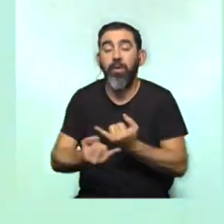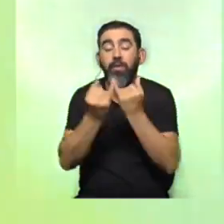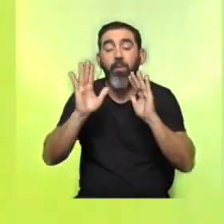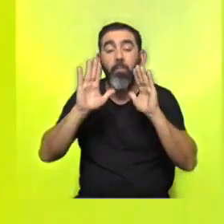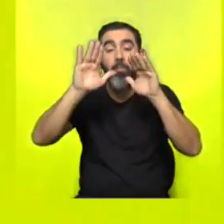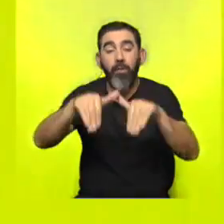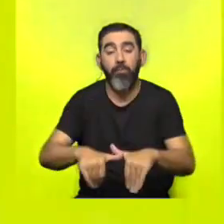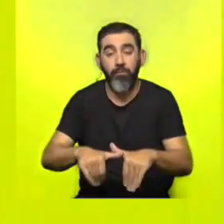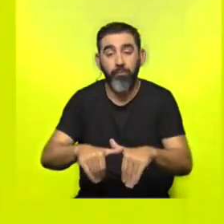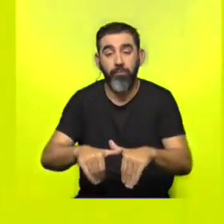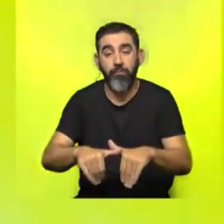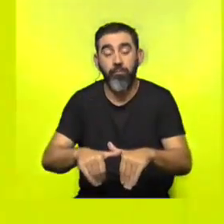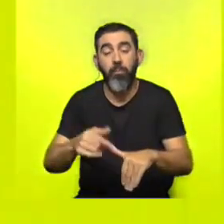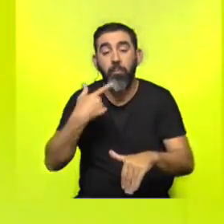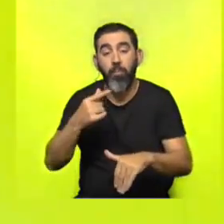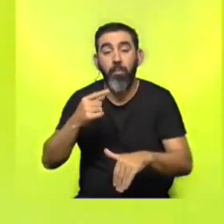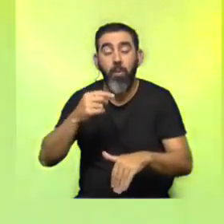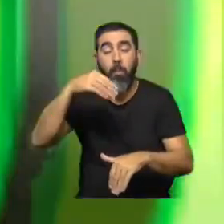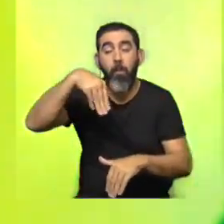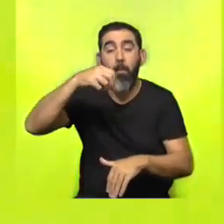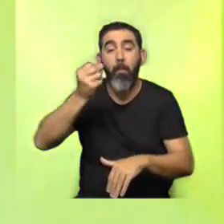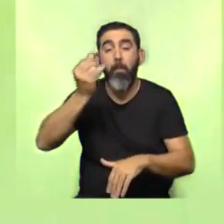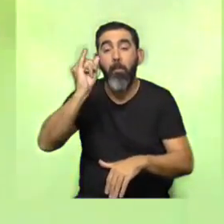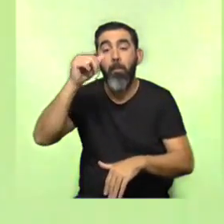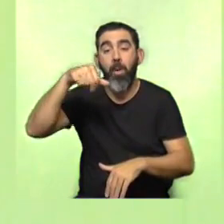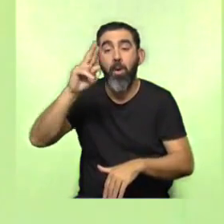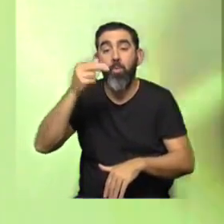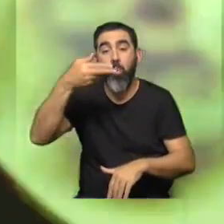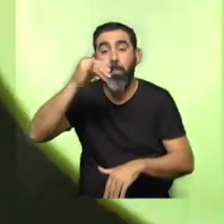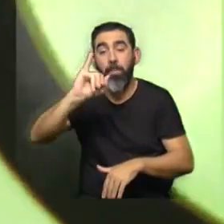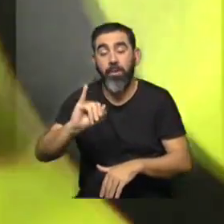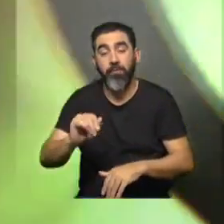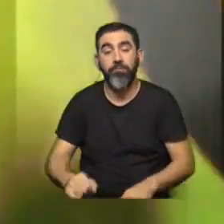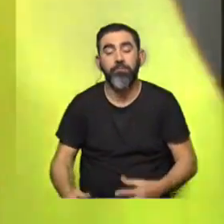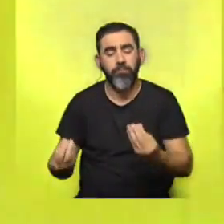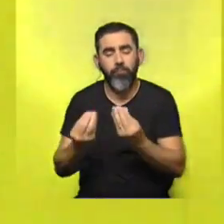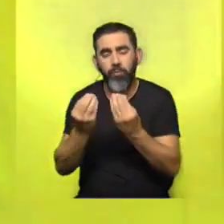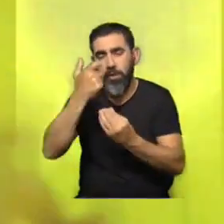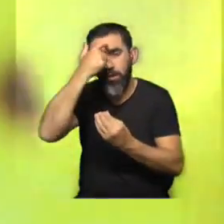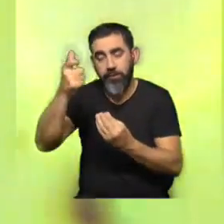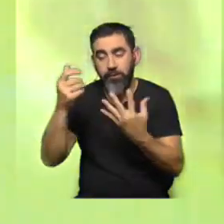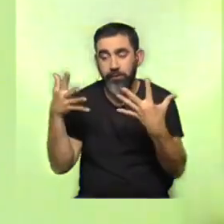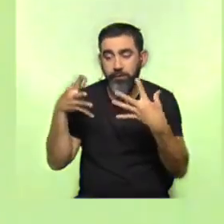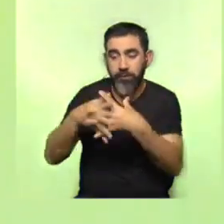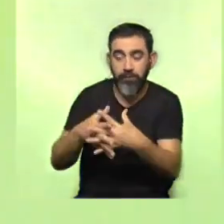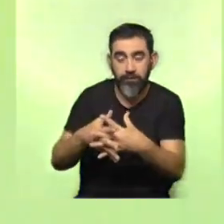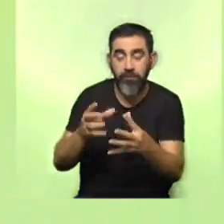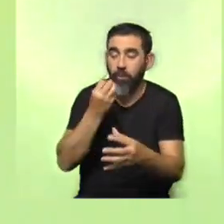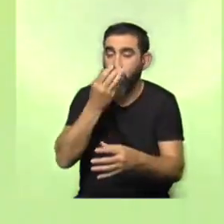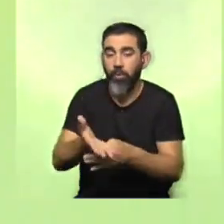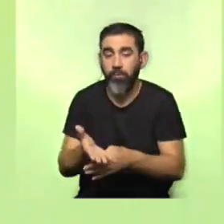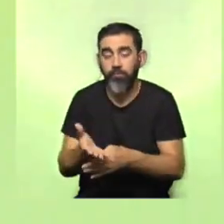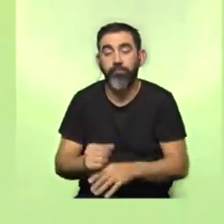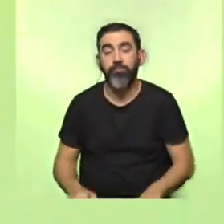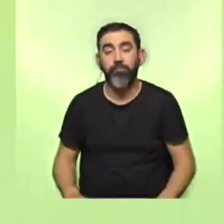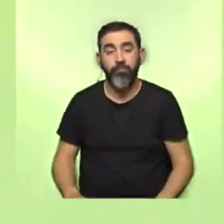Patrimonio, por ejemplo, en el sendero del Mainumbí, del cual también hablamos en el Salpicón. Hay mucha ciencia y se cruza, y eso es fabuloso. Pero no nos